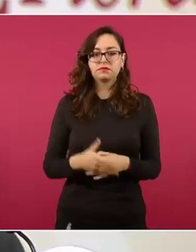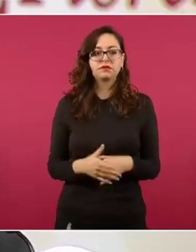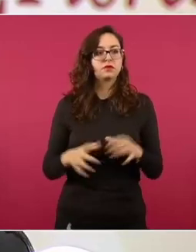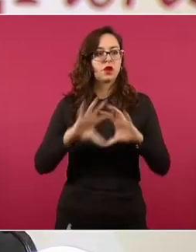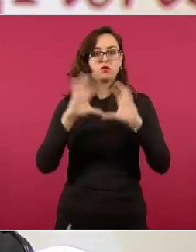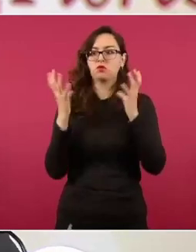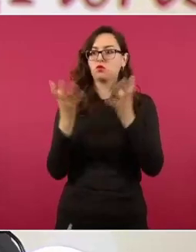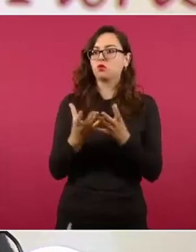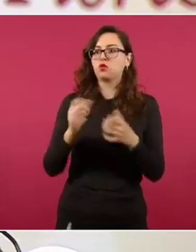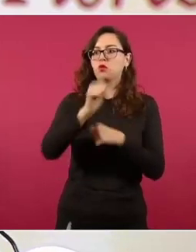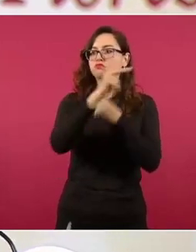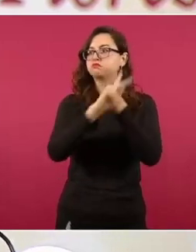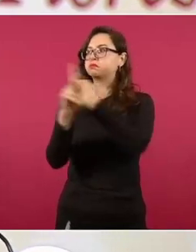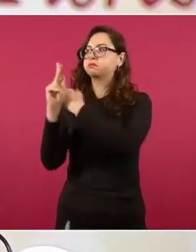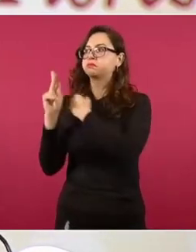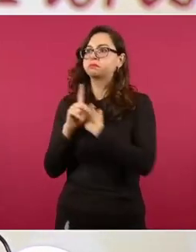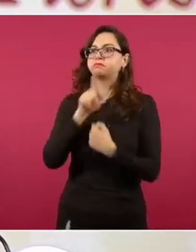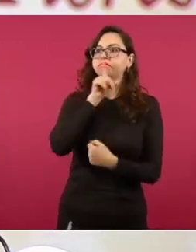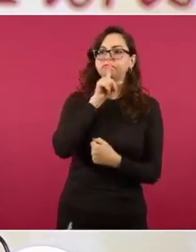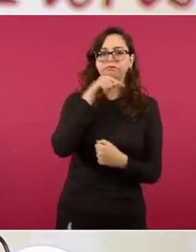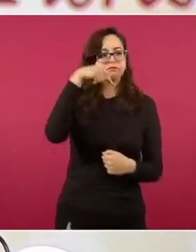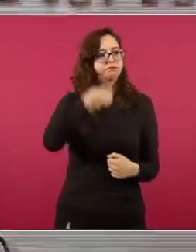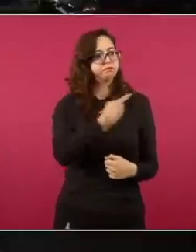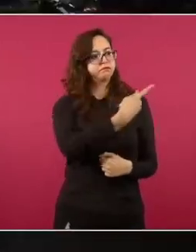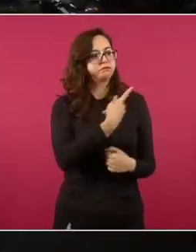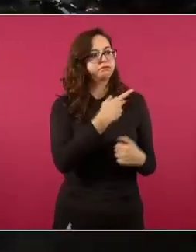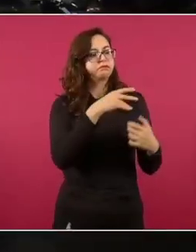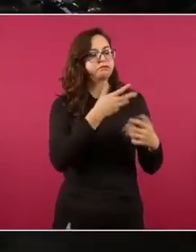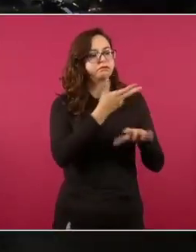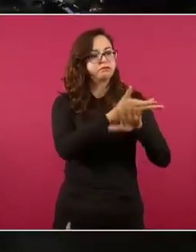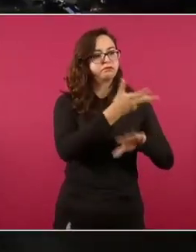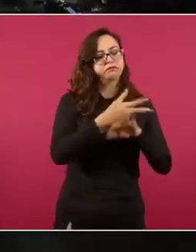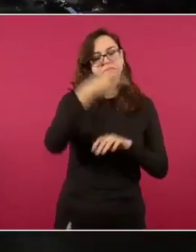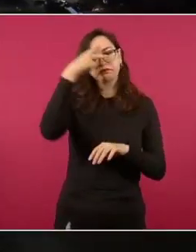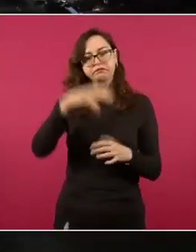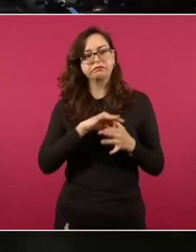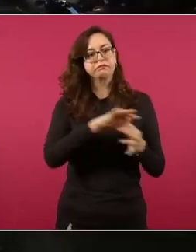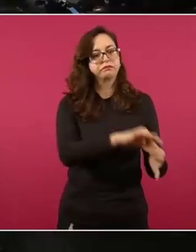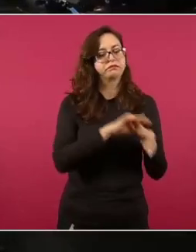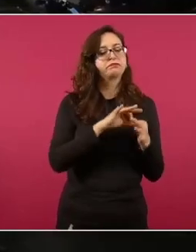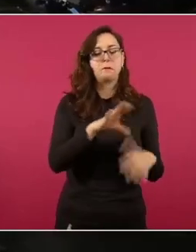criterio del propio secretario Blinken. Muchas gracias, señor presidente.